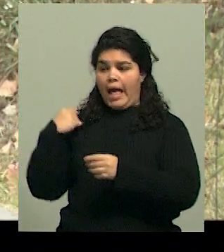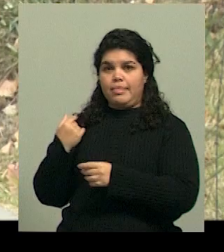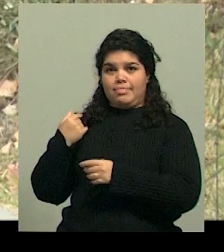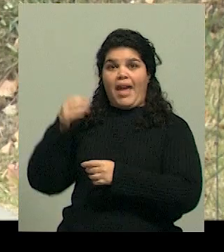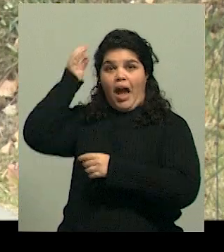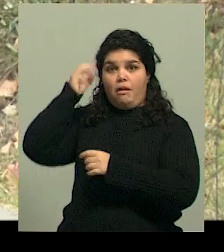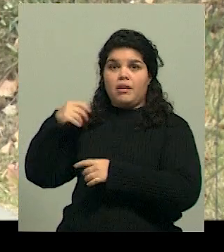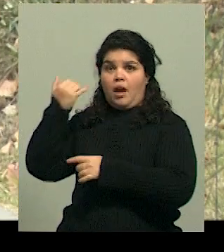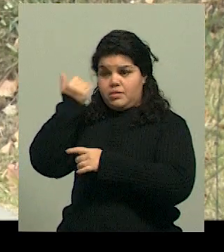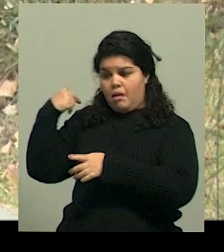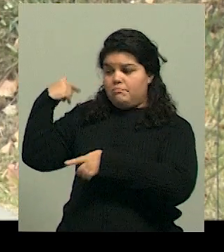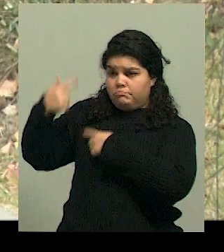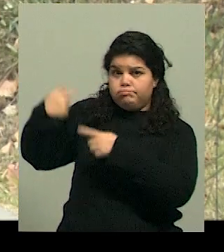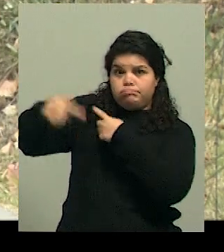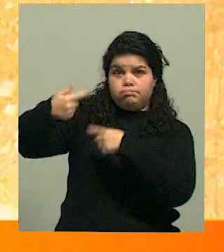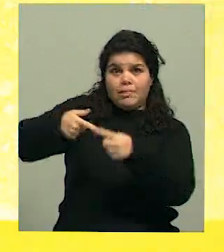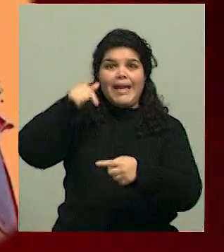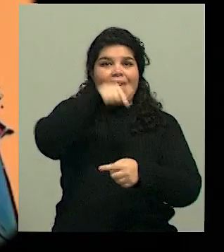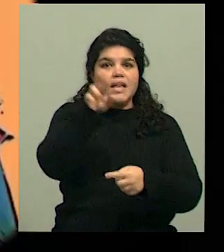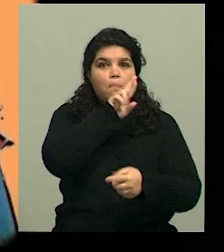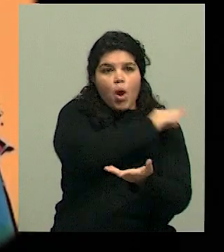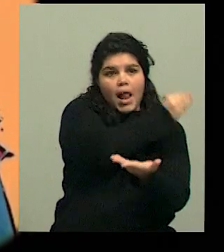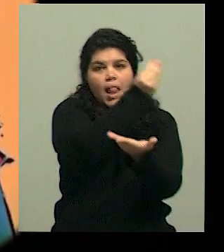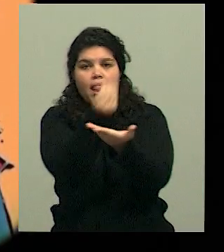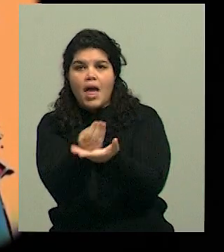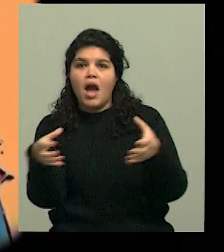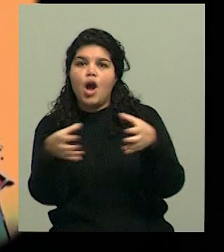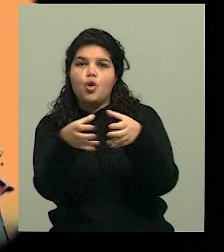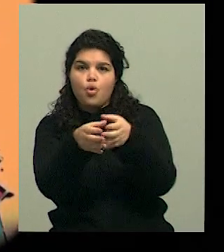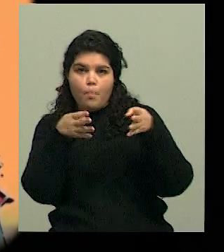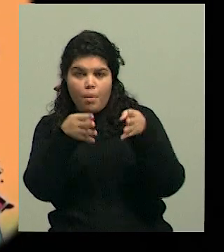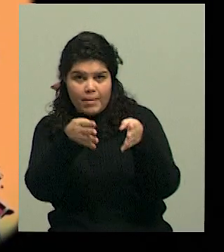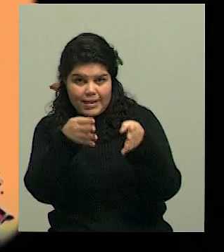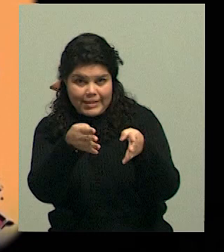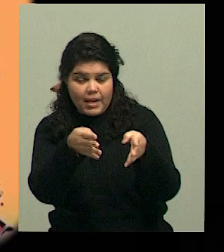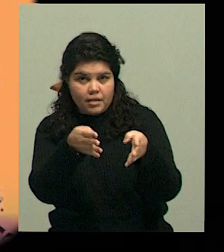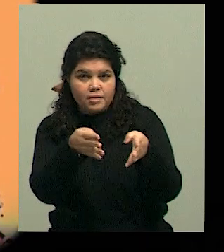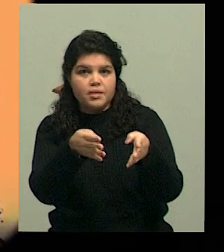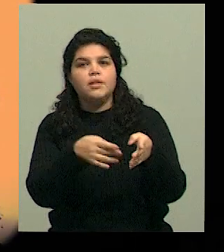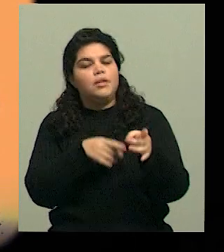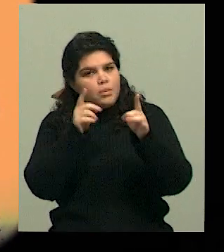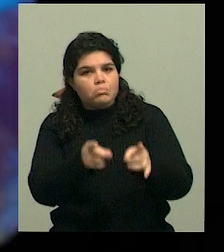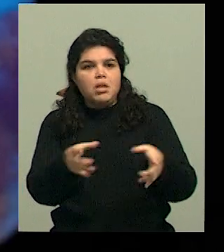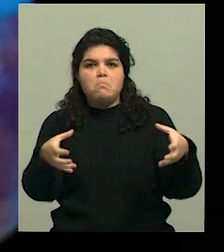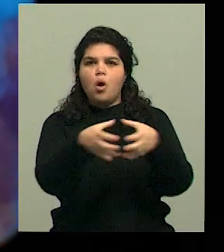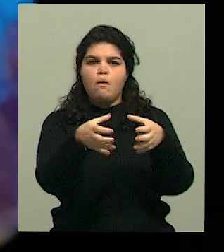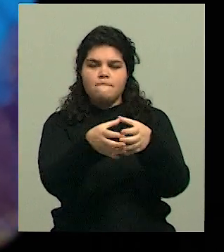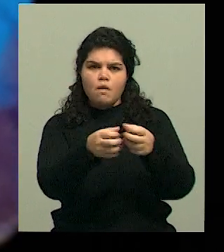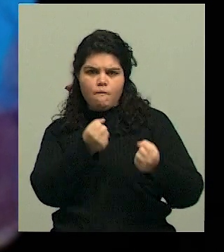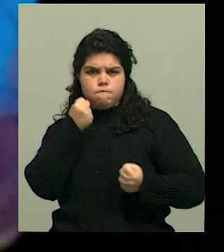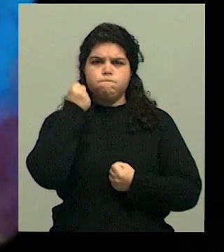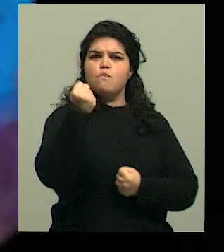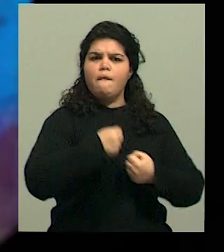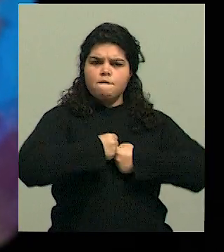Y ella se incorpora al ejército. Tal es su actuación dentro de las filas del ejército que